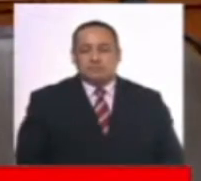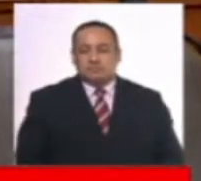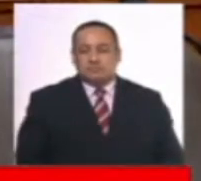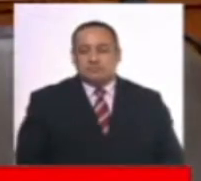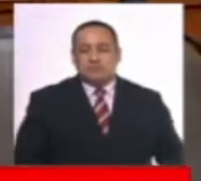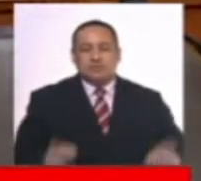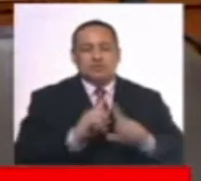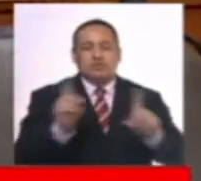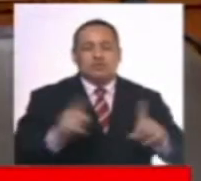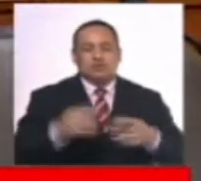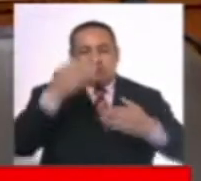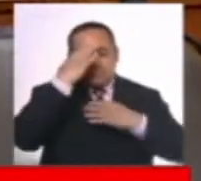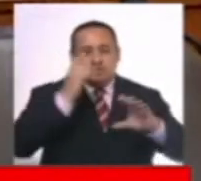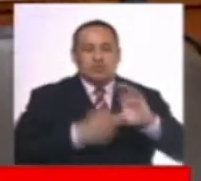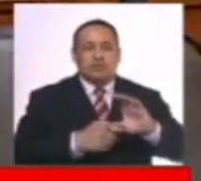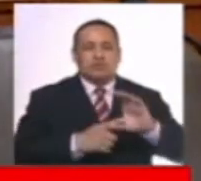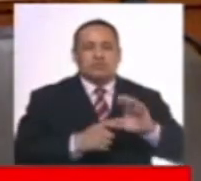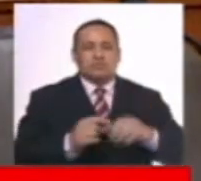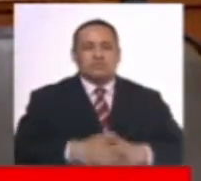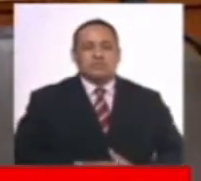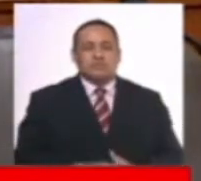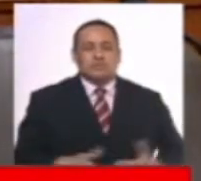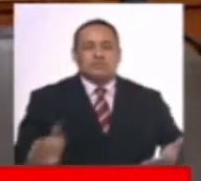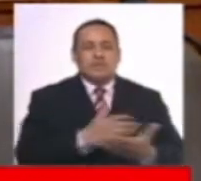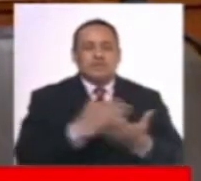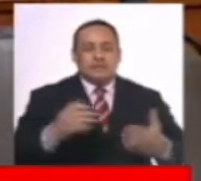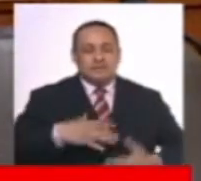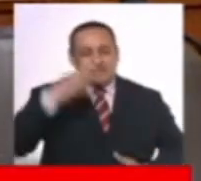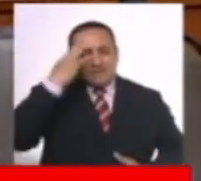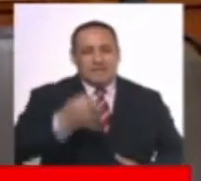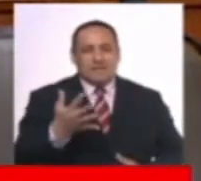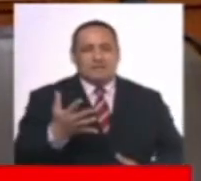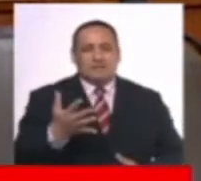No, no son terroristas, no. Nadie les cree.